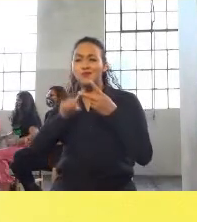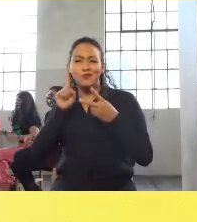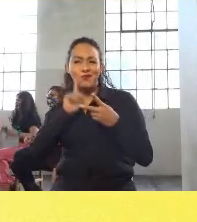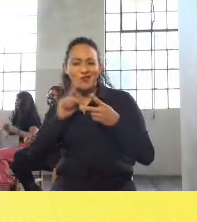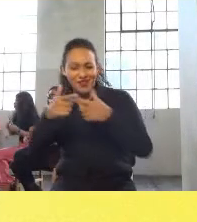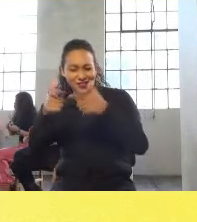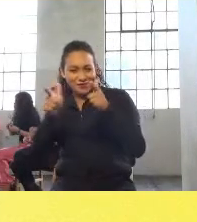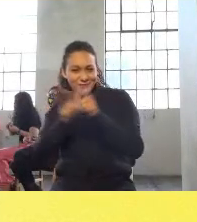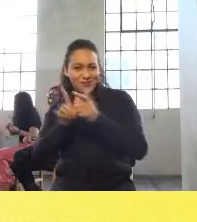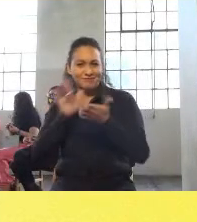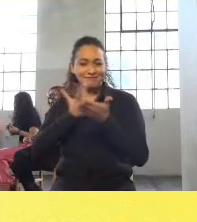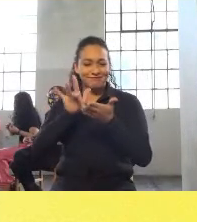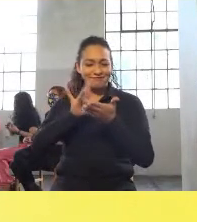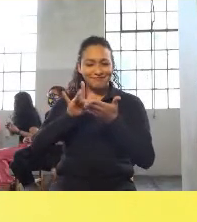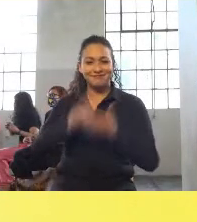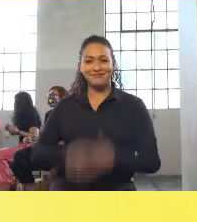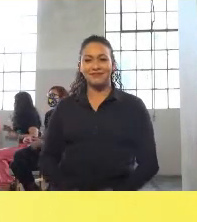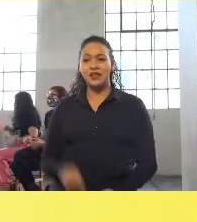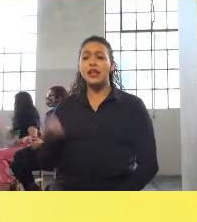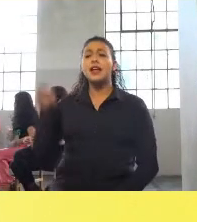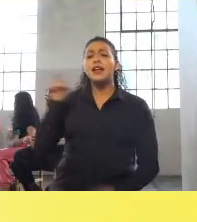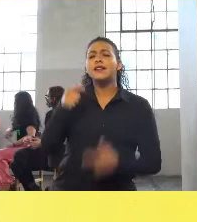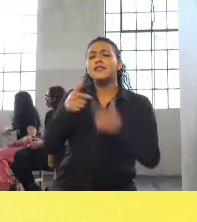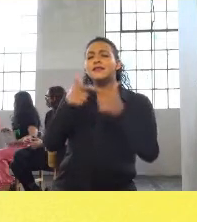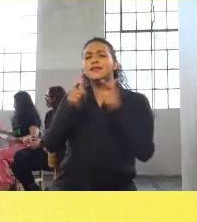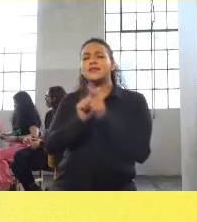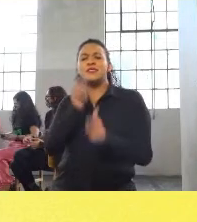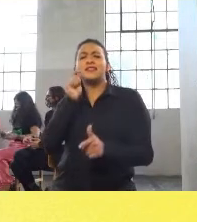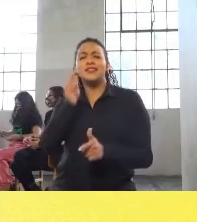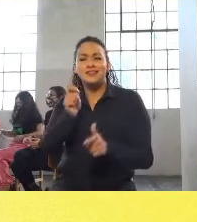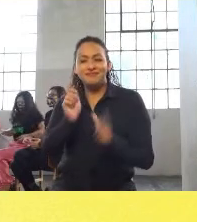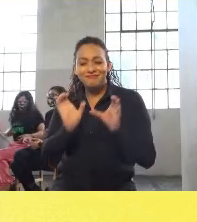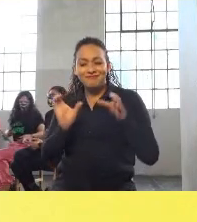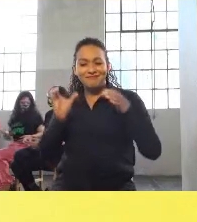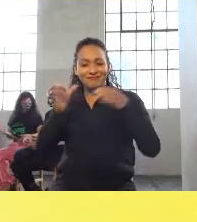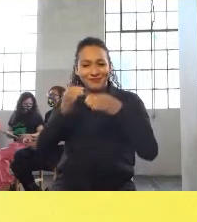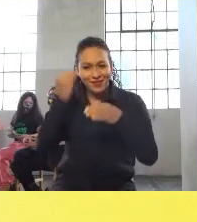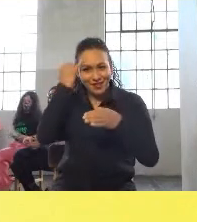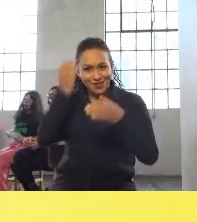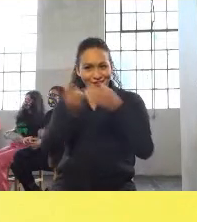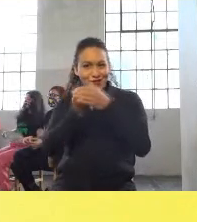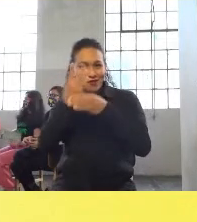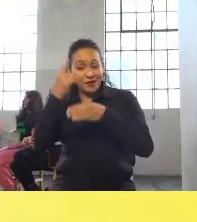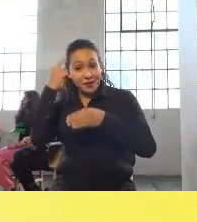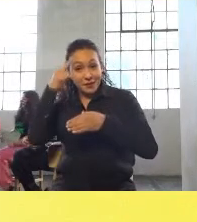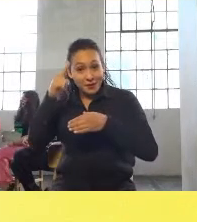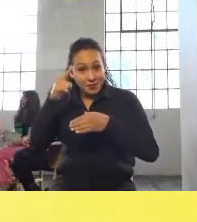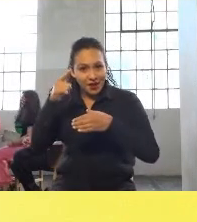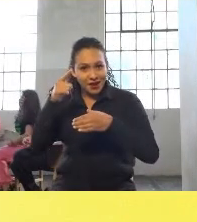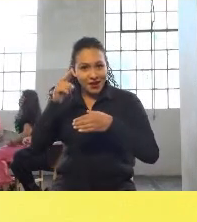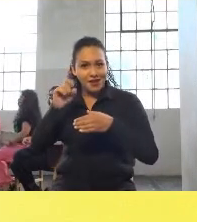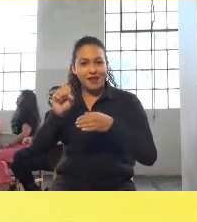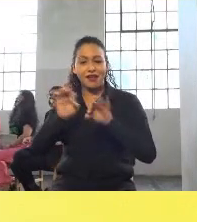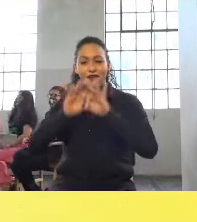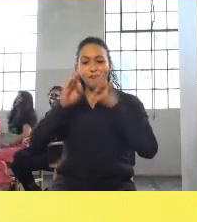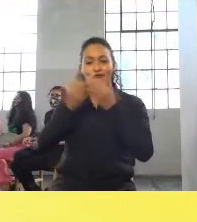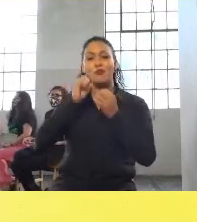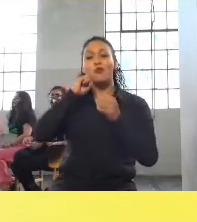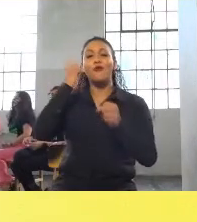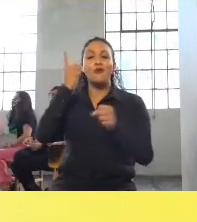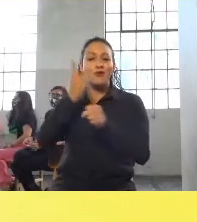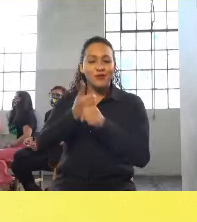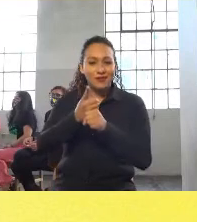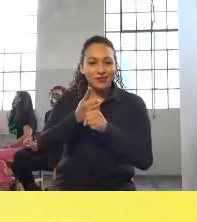Bertis. Diseño Activista es una comunidad de creativos, los cuales unen diversas voluntades y múltiples